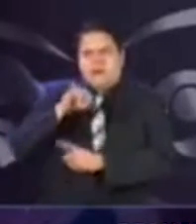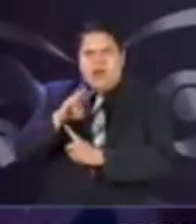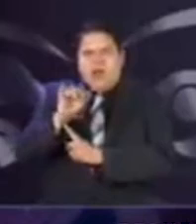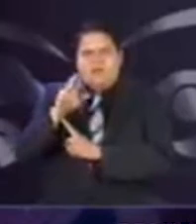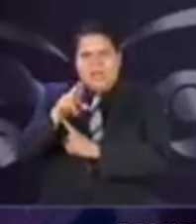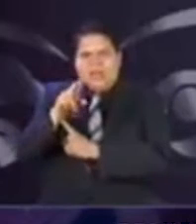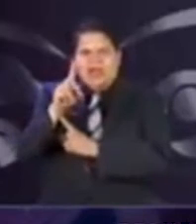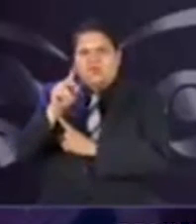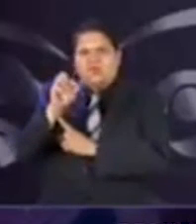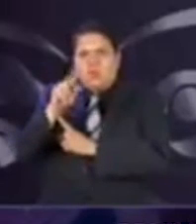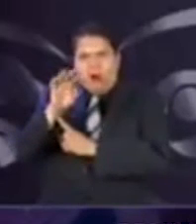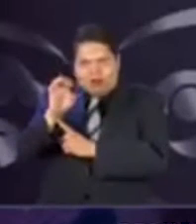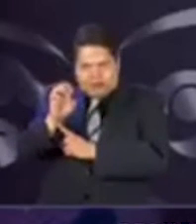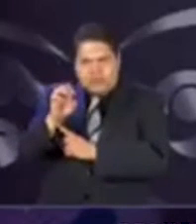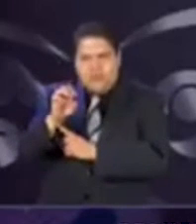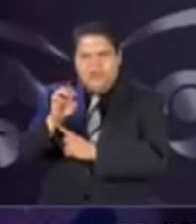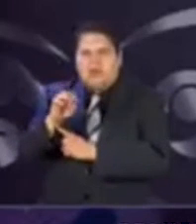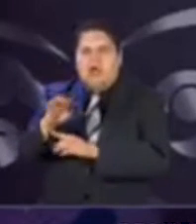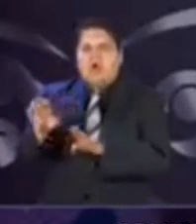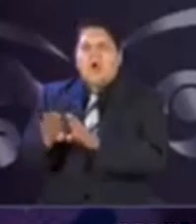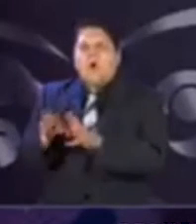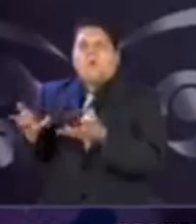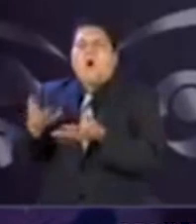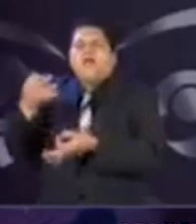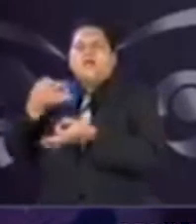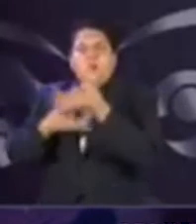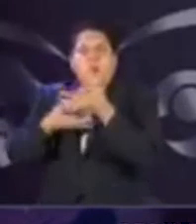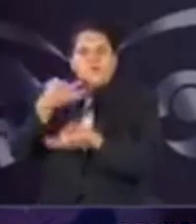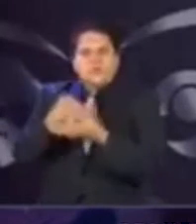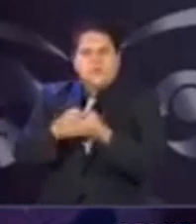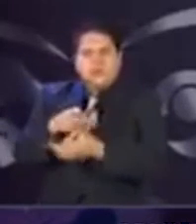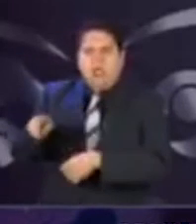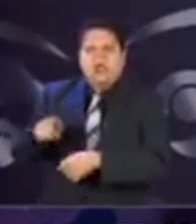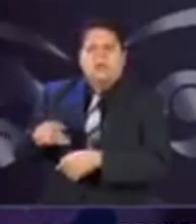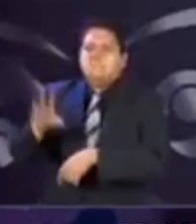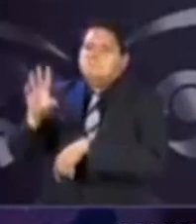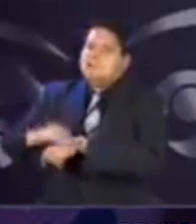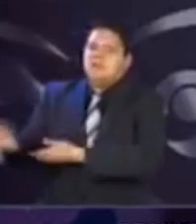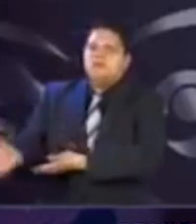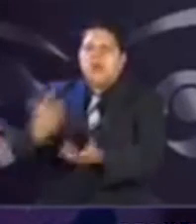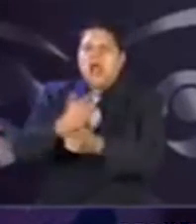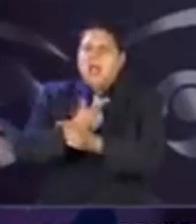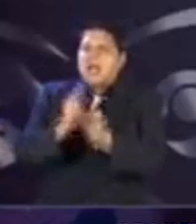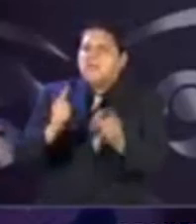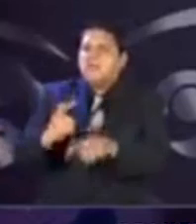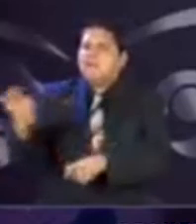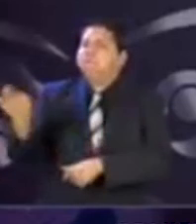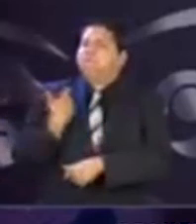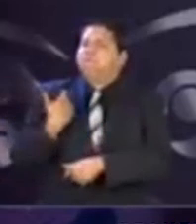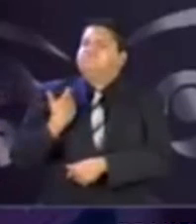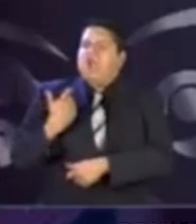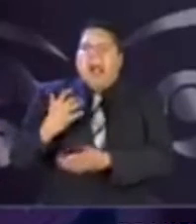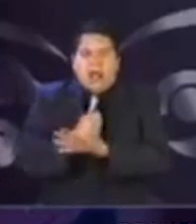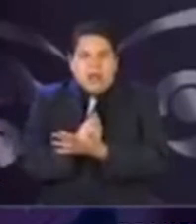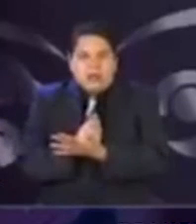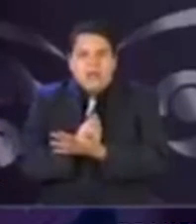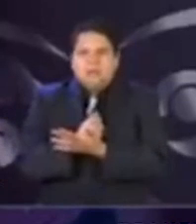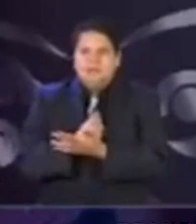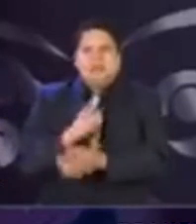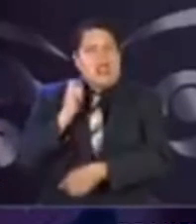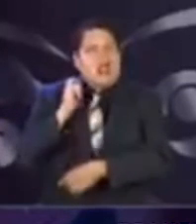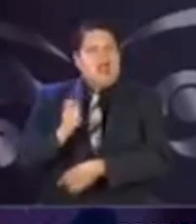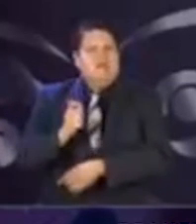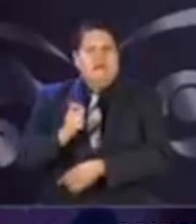salga libre y millonario, estaría no solo traicionando la confianza de los veracruzanos y de todo México, sino